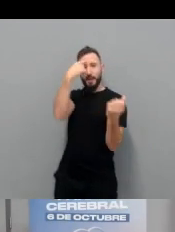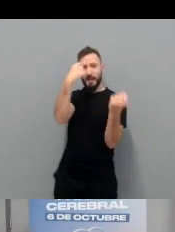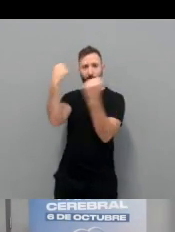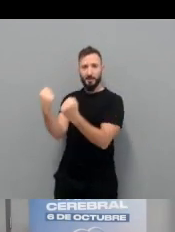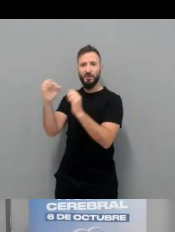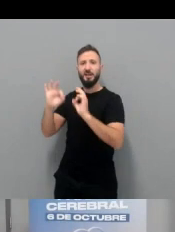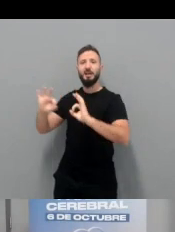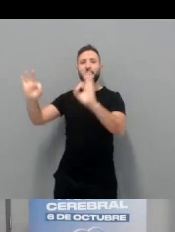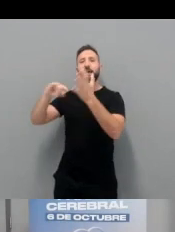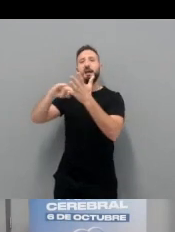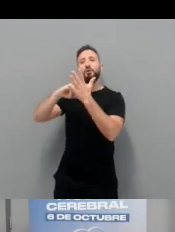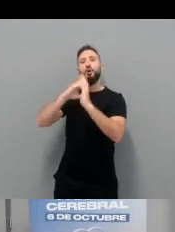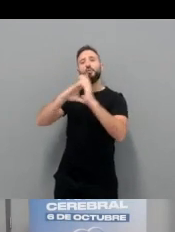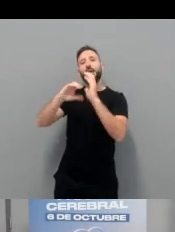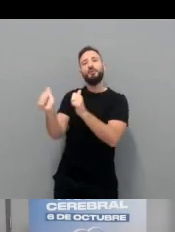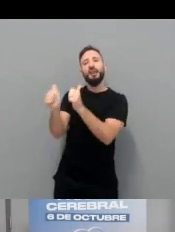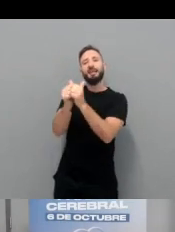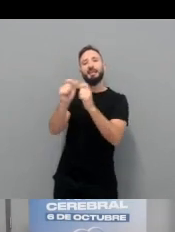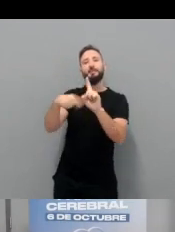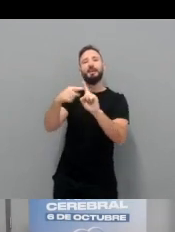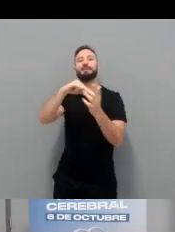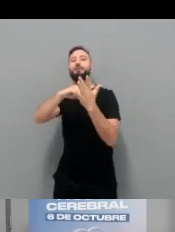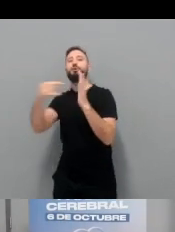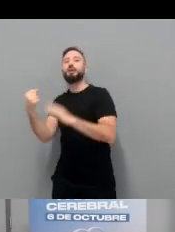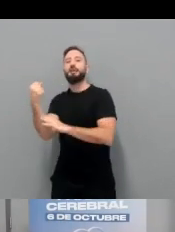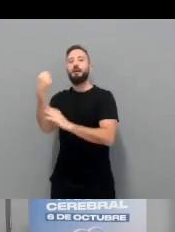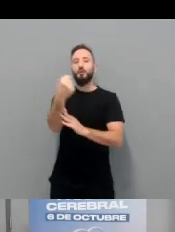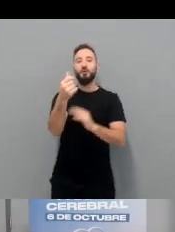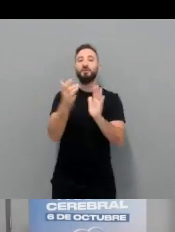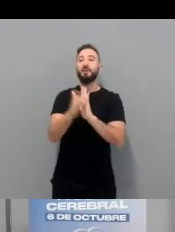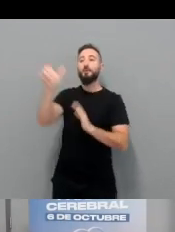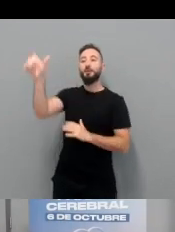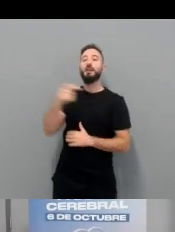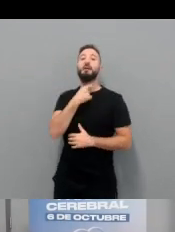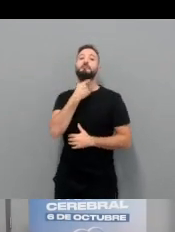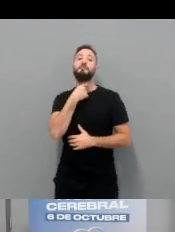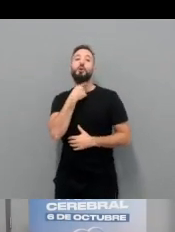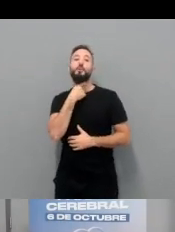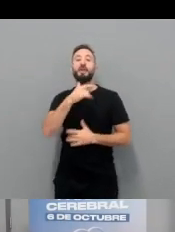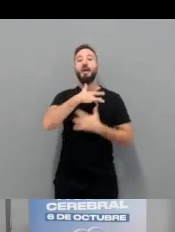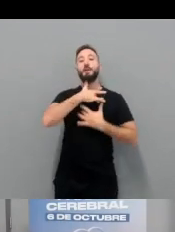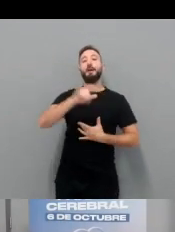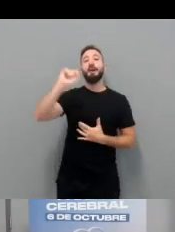y tecnologías de apoyo. En este caso, una logopeda, que es Marisol Payo, que no ha podido